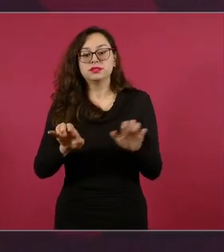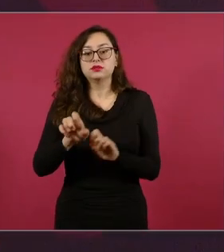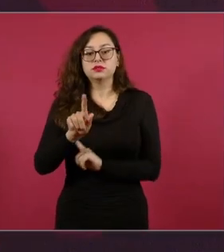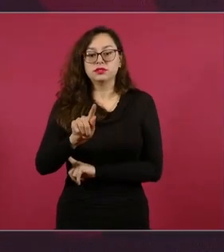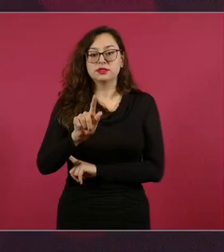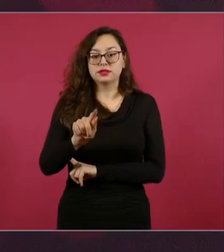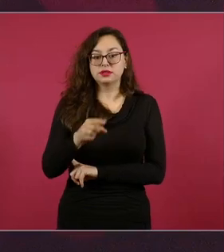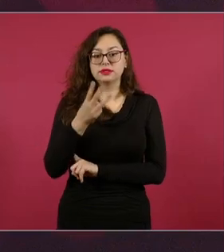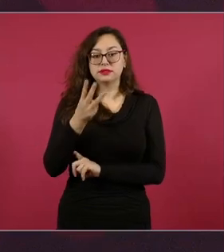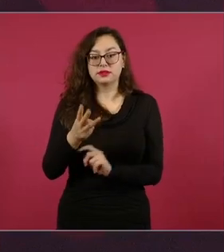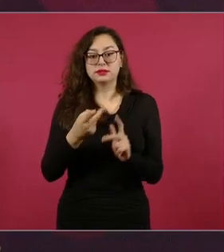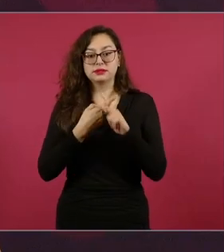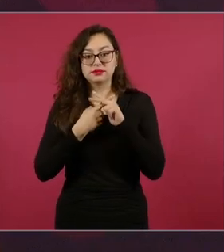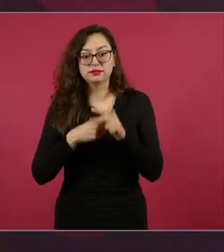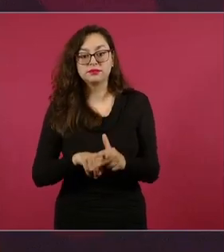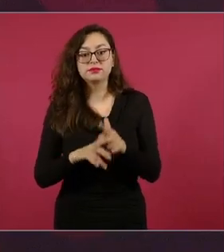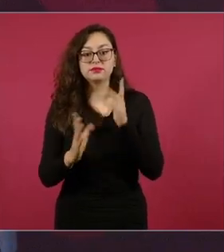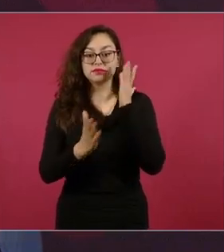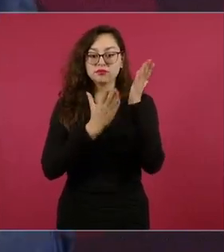1973. ¿Sí?